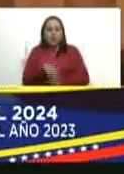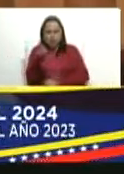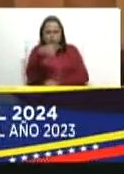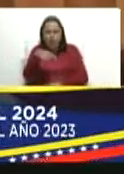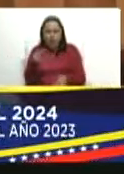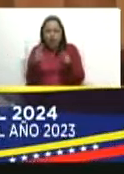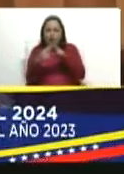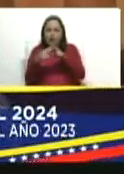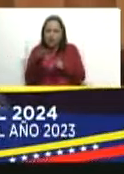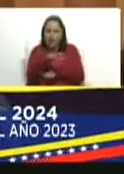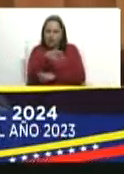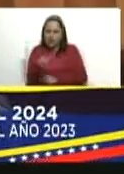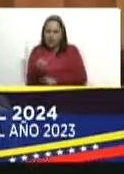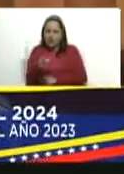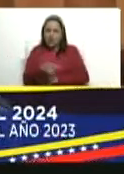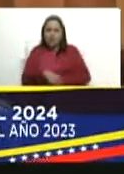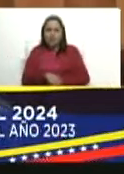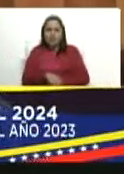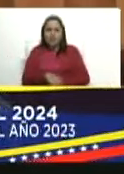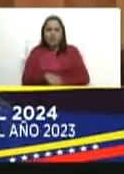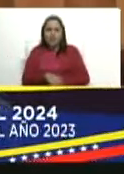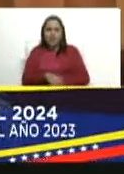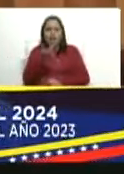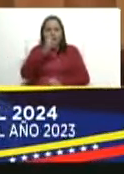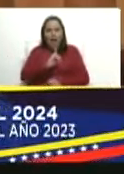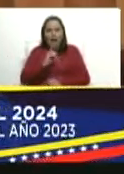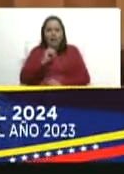conocen? Tiene traducción